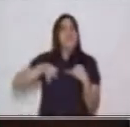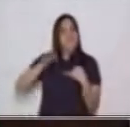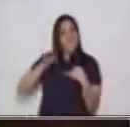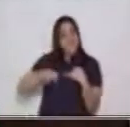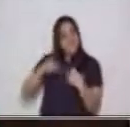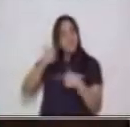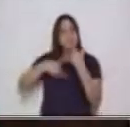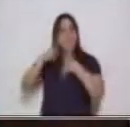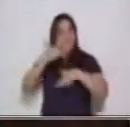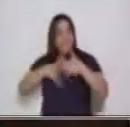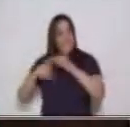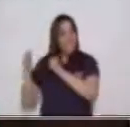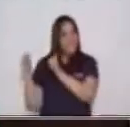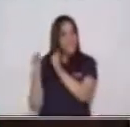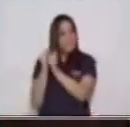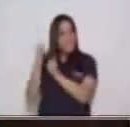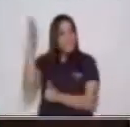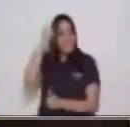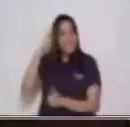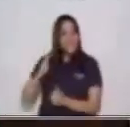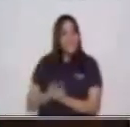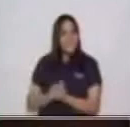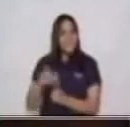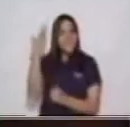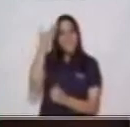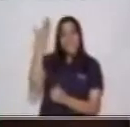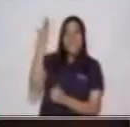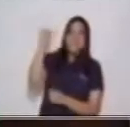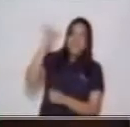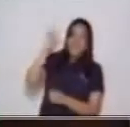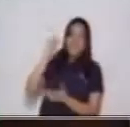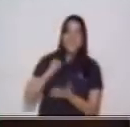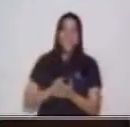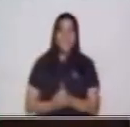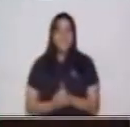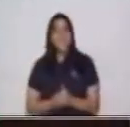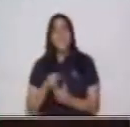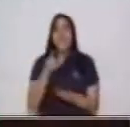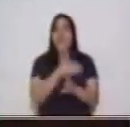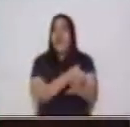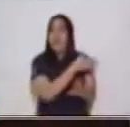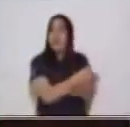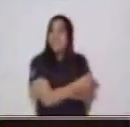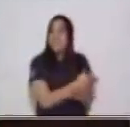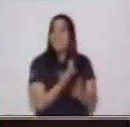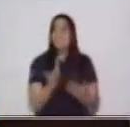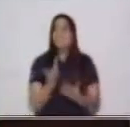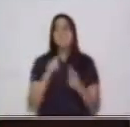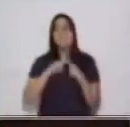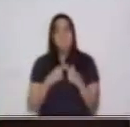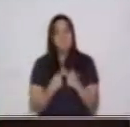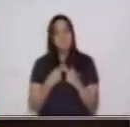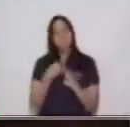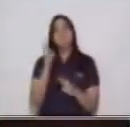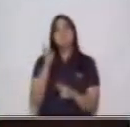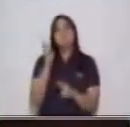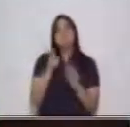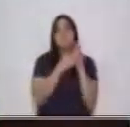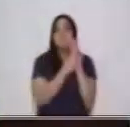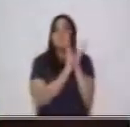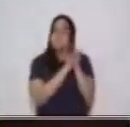de lengua de señas nos acompaña Lourdes. Hola Lourdes, antes de empezar te recomiendo que laves tus